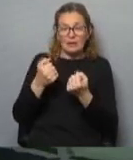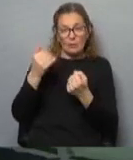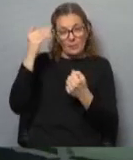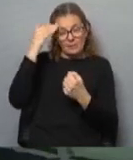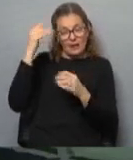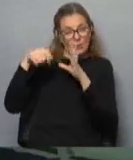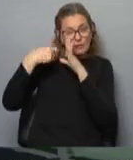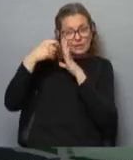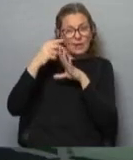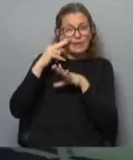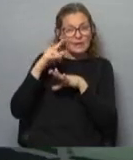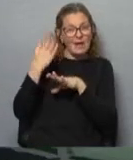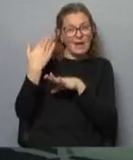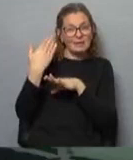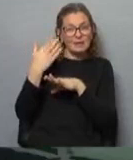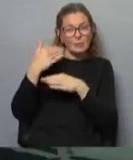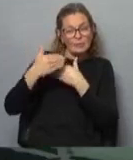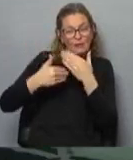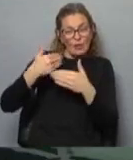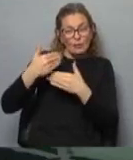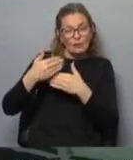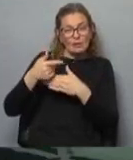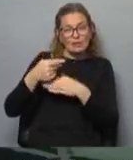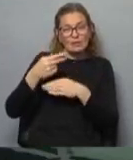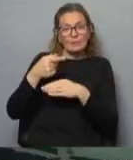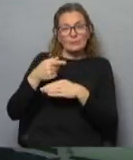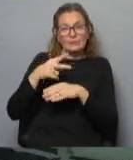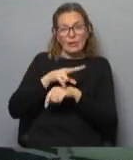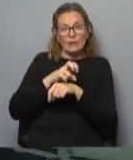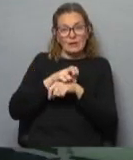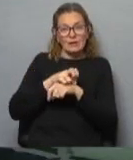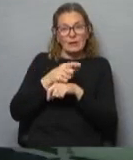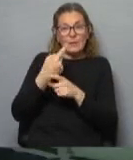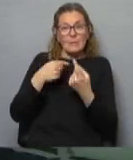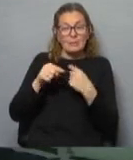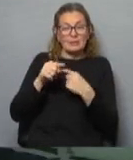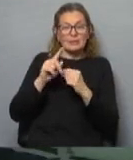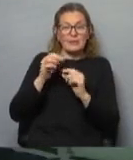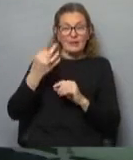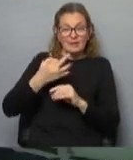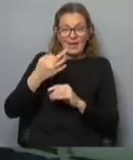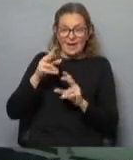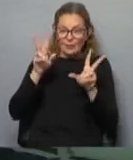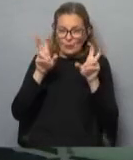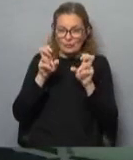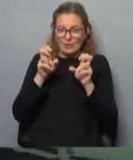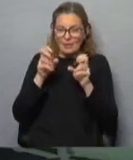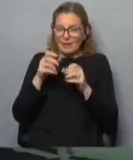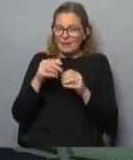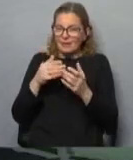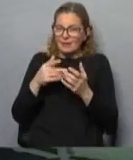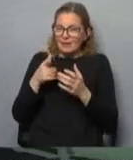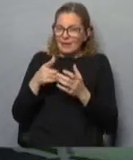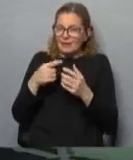veíamos hace unos minutitos nomás lo cómo está evolucionando su causa en fiscalía pero que en realidad es un tema que sucede y